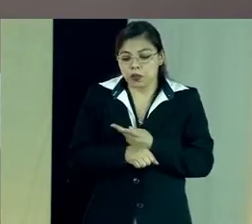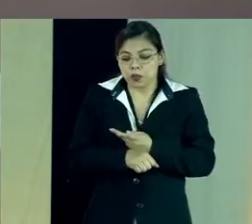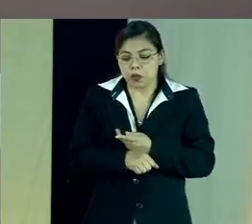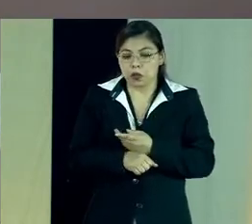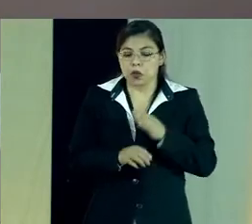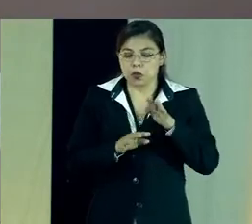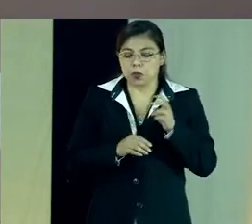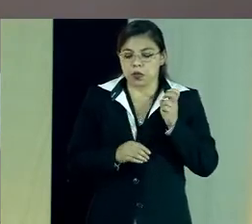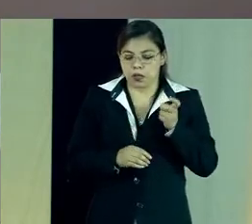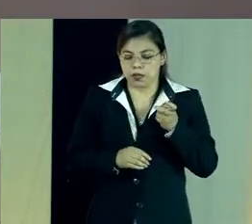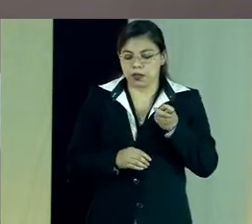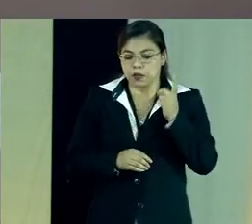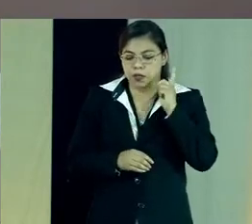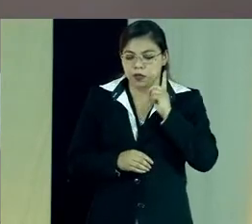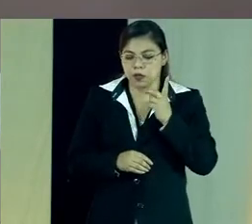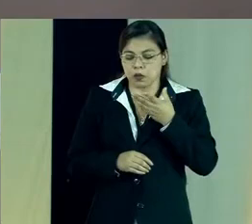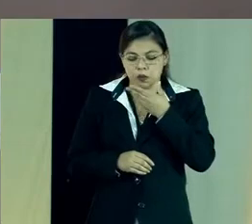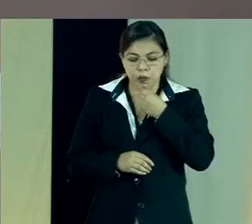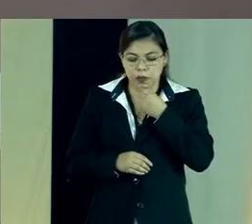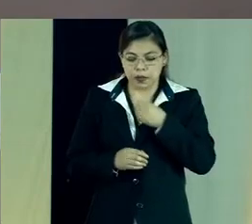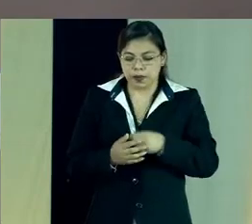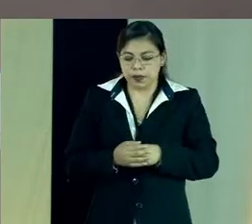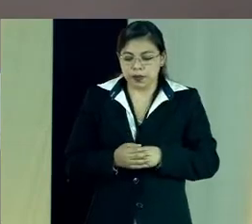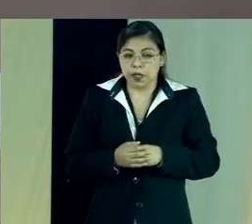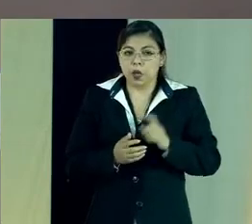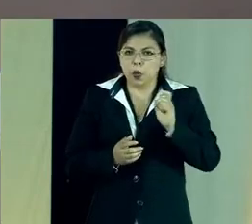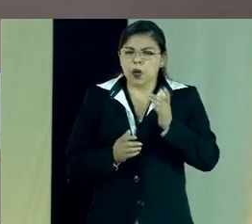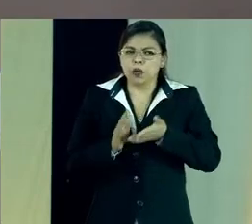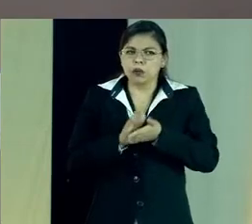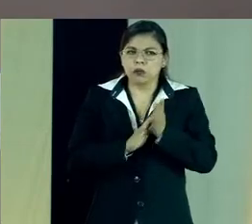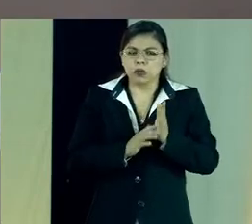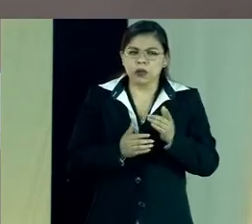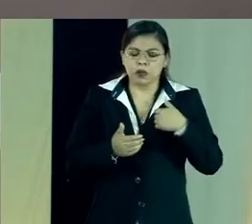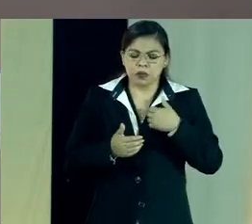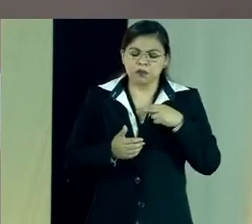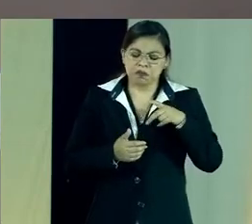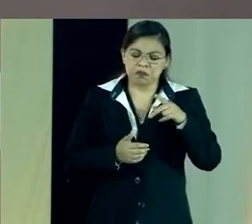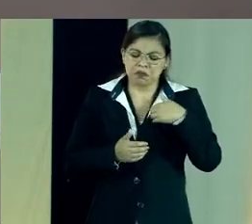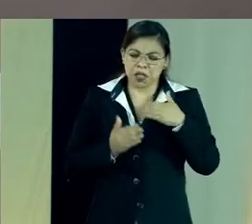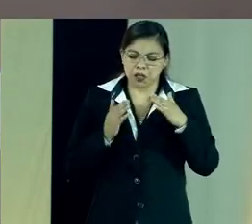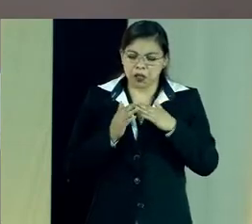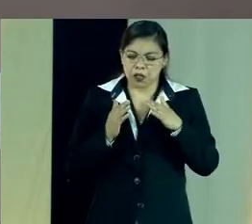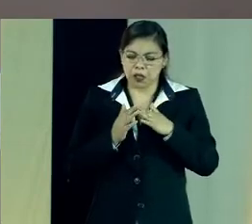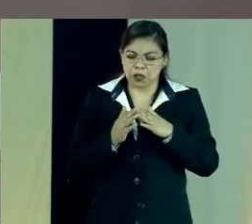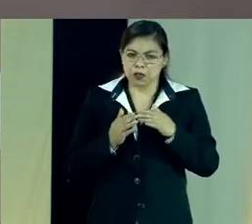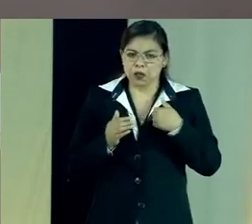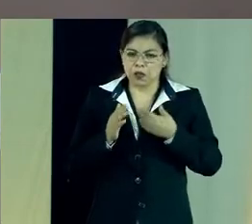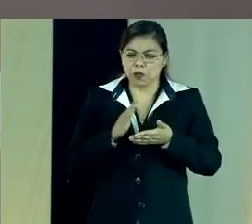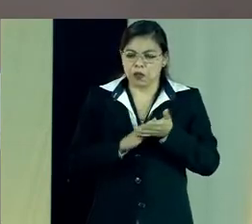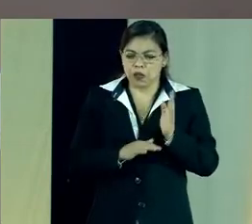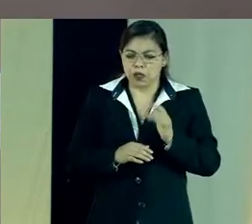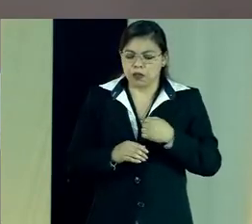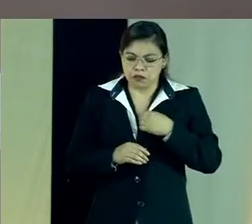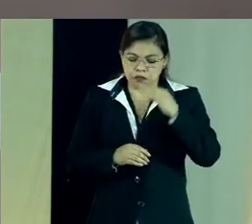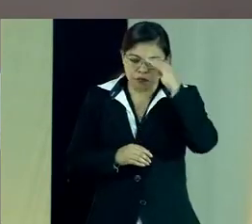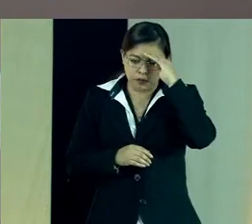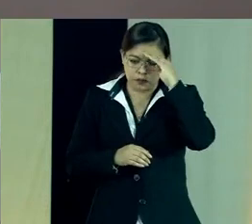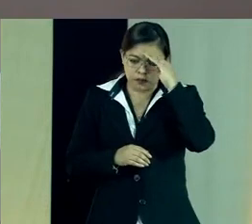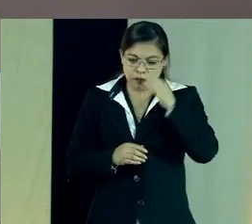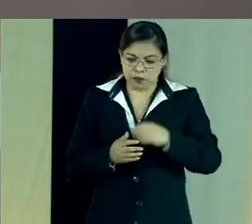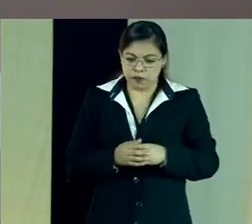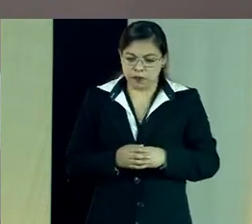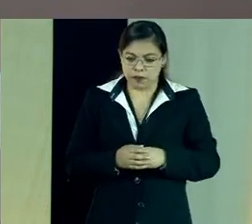de él de camino a casa fui a un librería y compré una decena de ejemplares de ficción ensayos